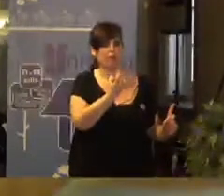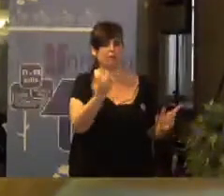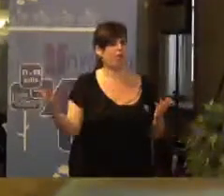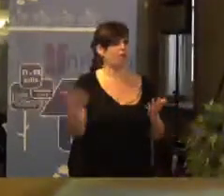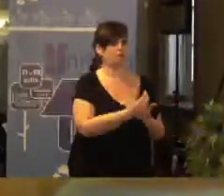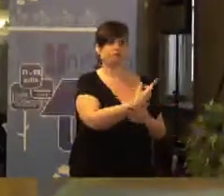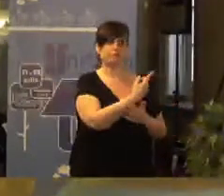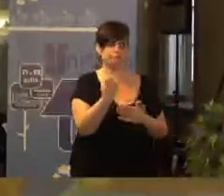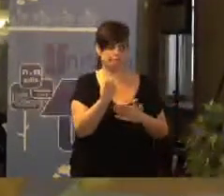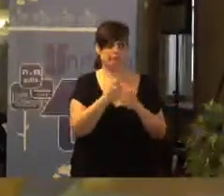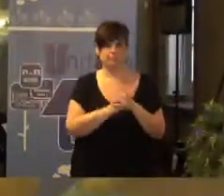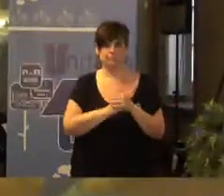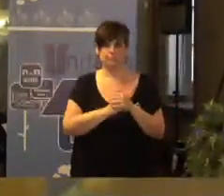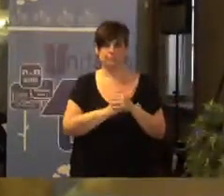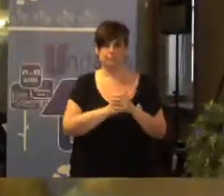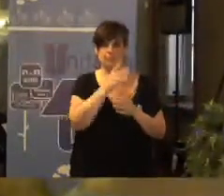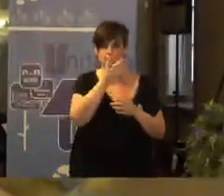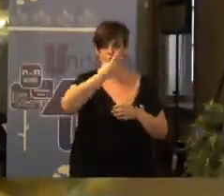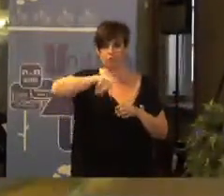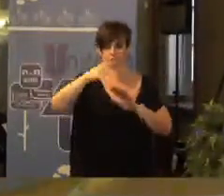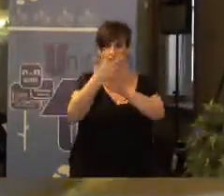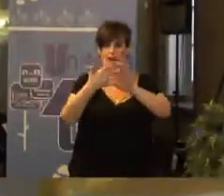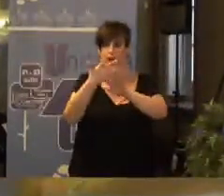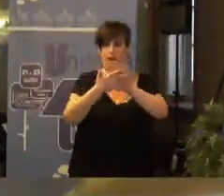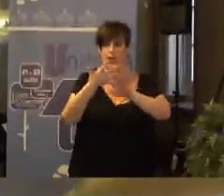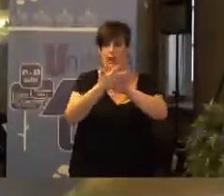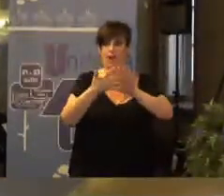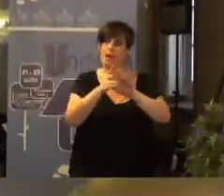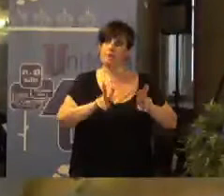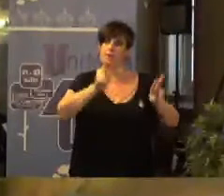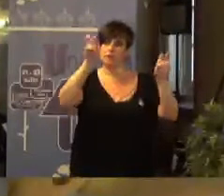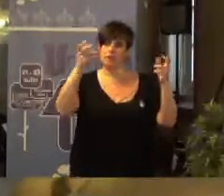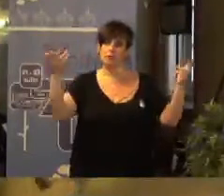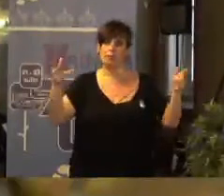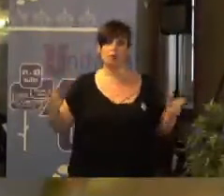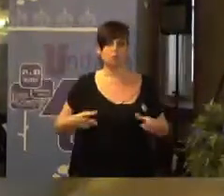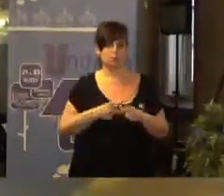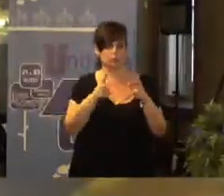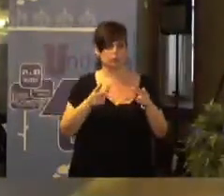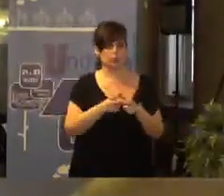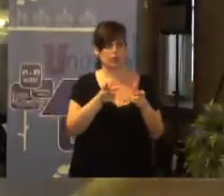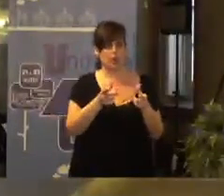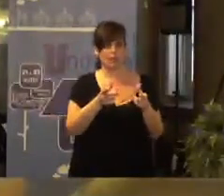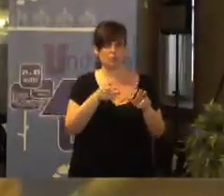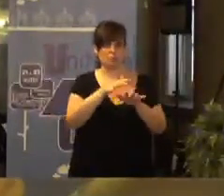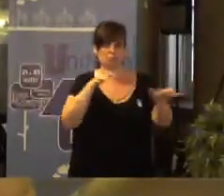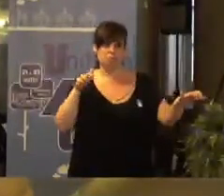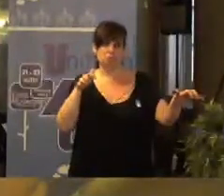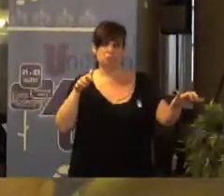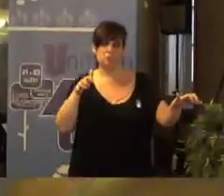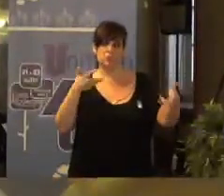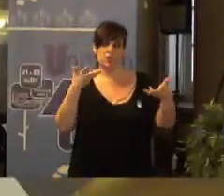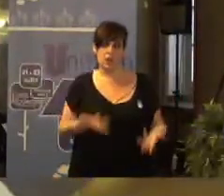estamos falando de que a que meirande parte da sociedade sinte que lle falta algo esencial que non está sendo satisfeito